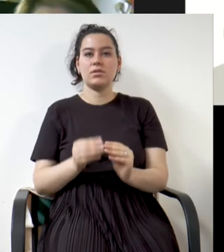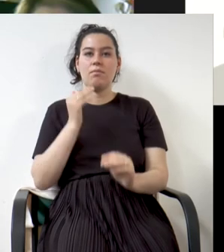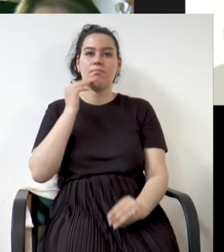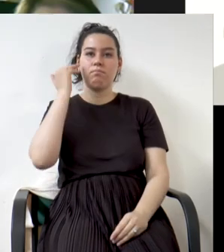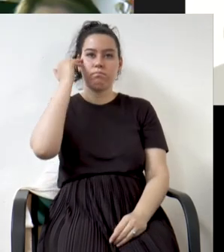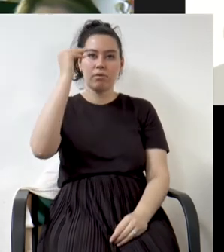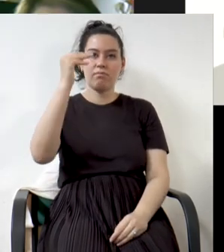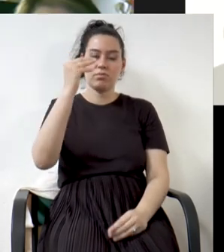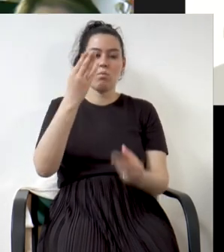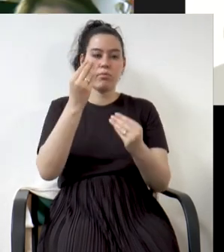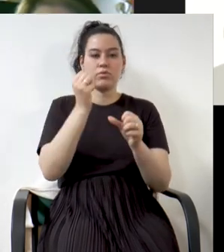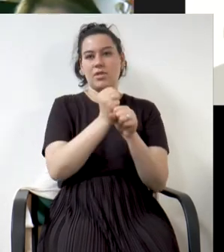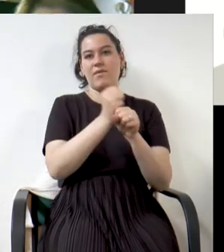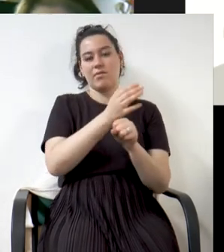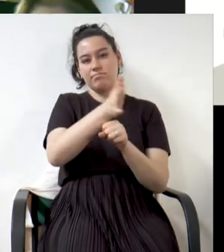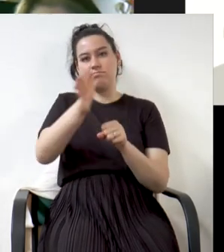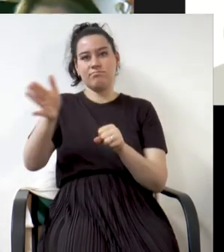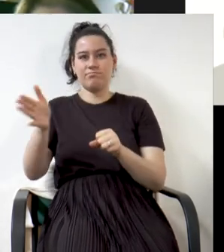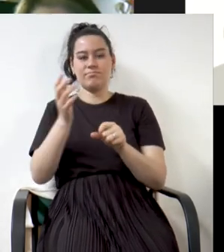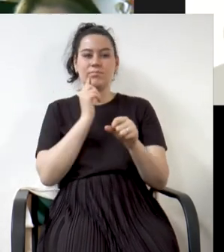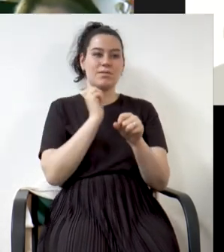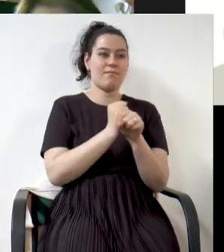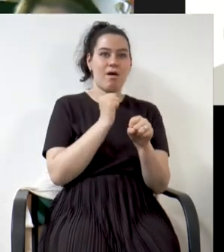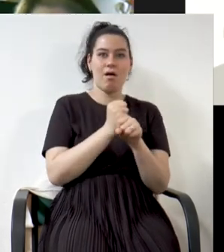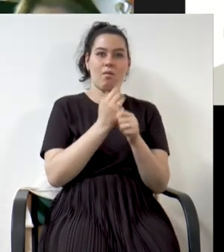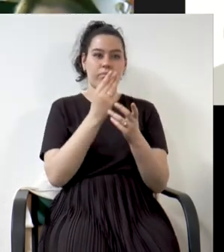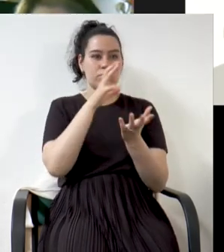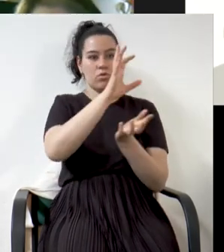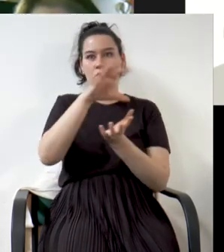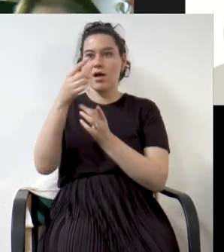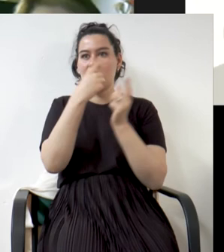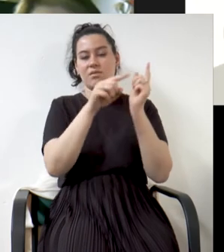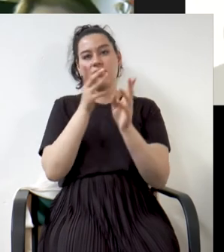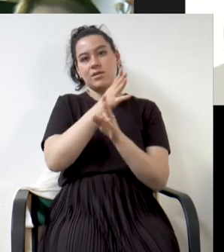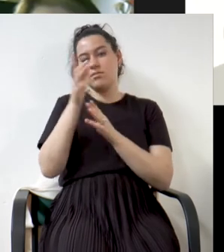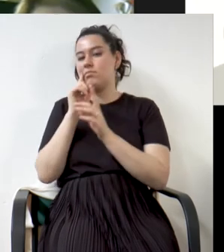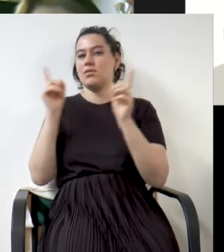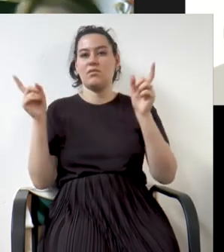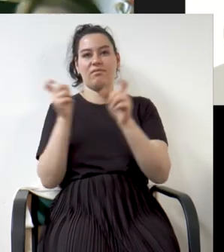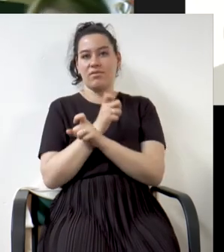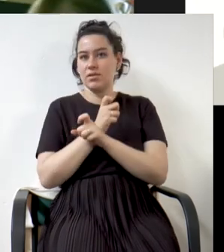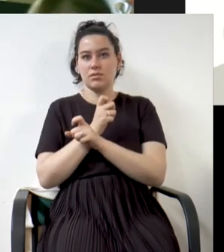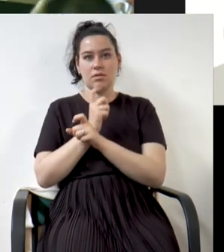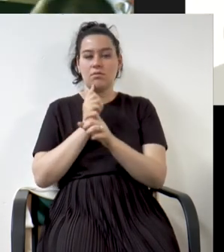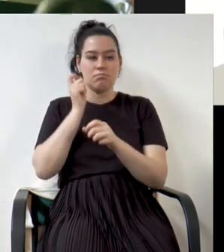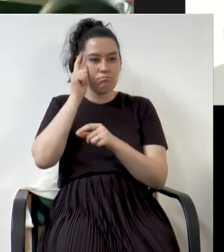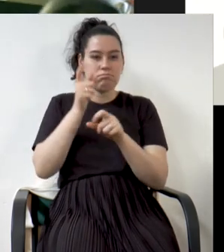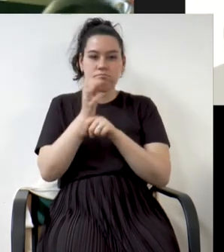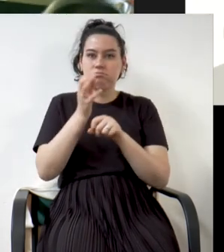en el multiempleo y está trabajando en muchos lugares a la vez, se le hace muy difícil formarse a nivel de